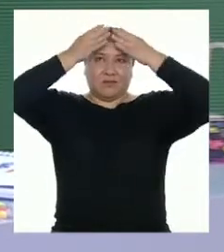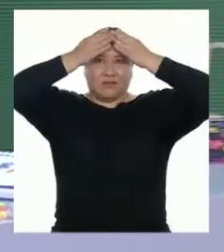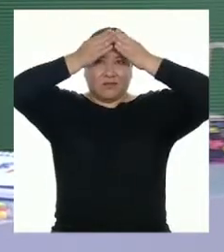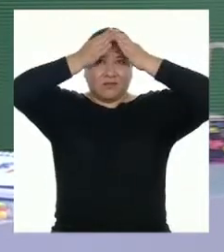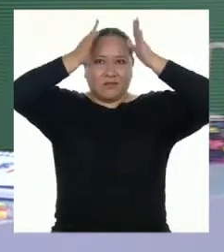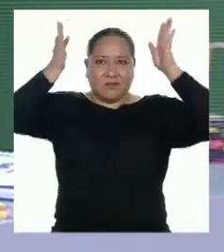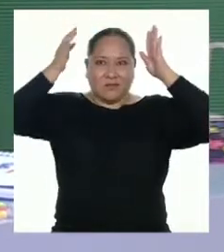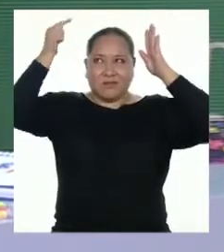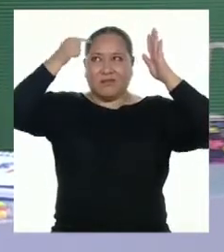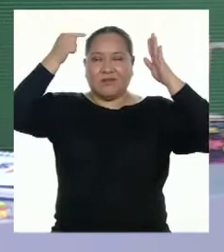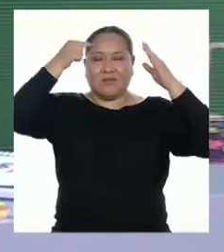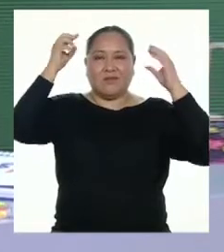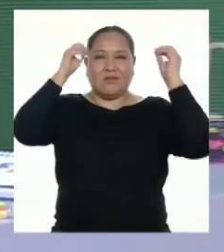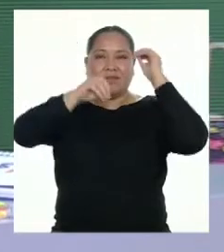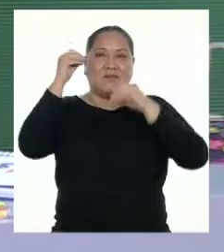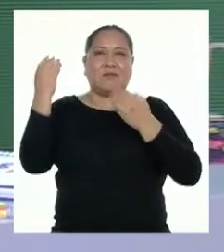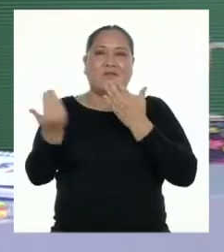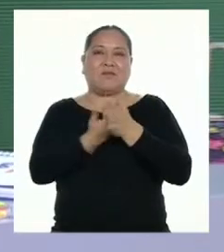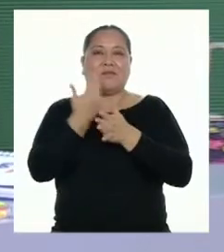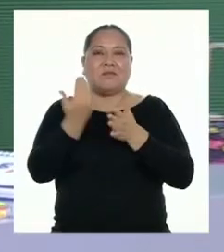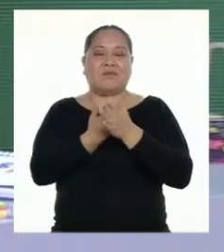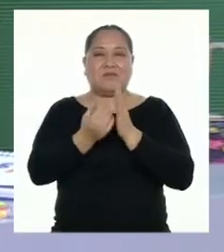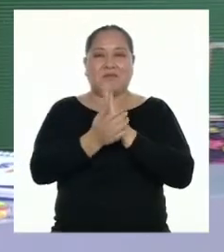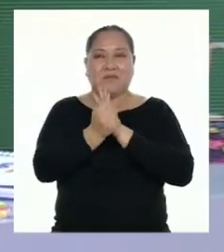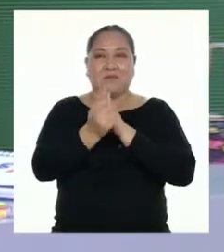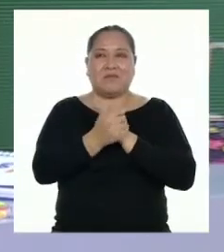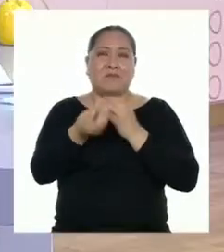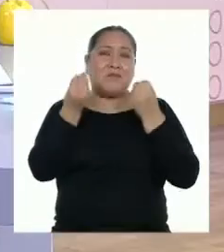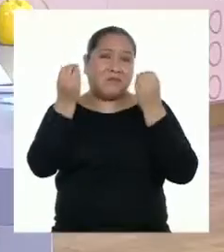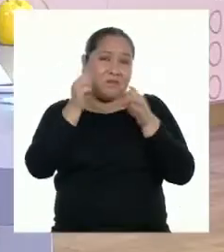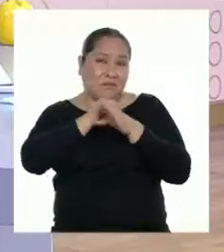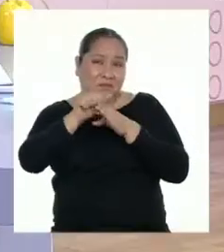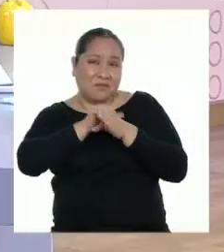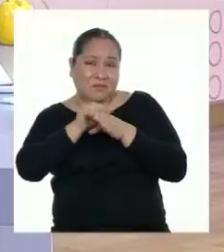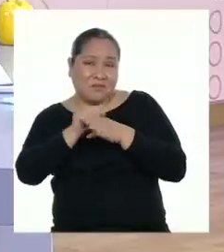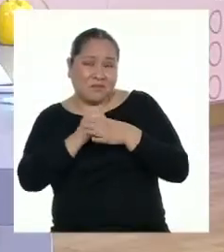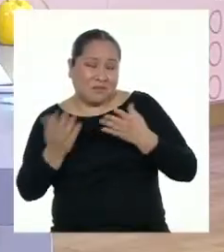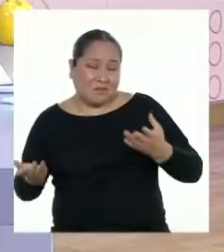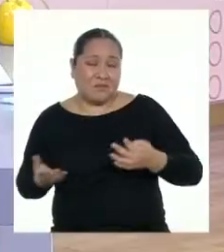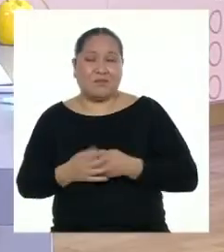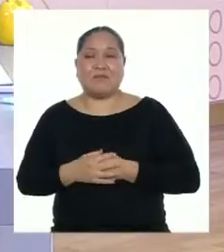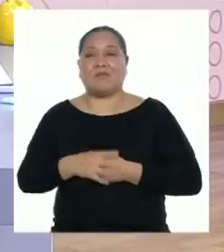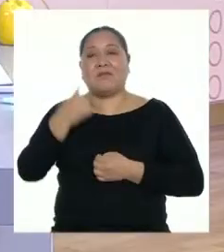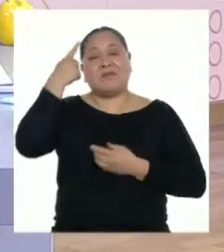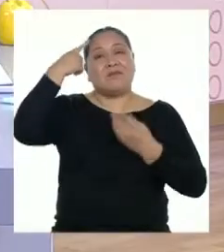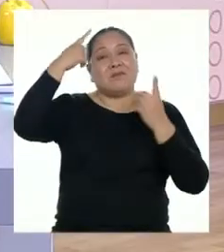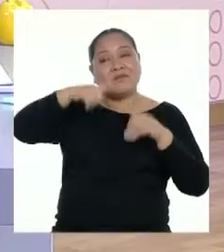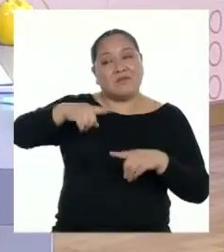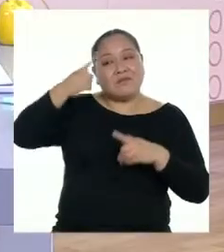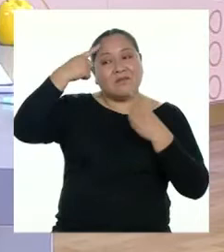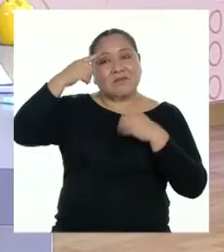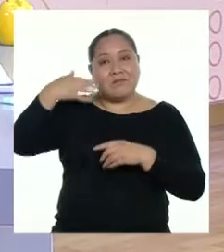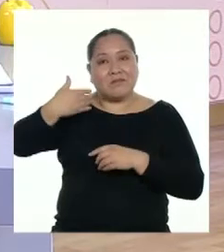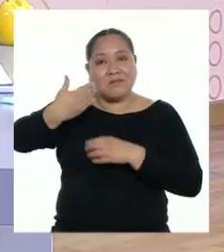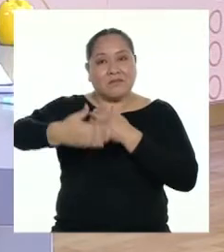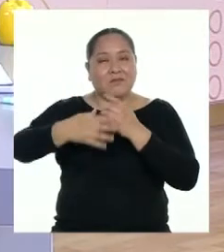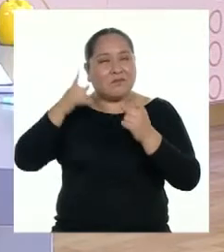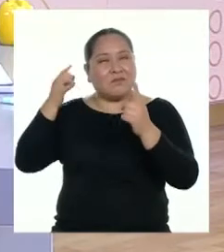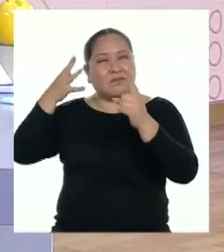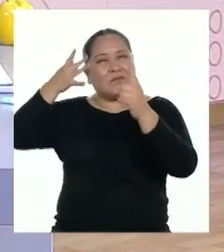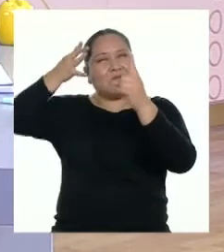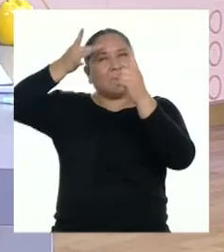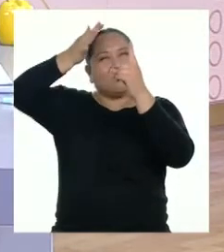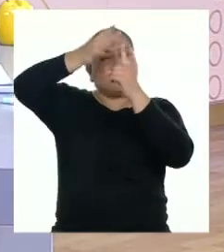para desarrollar nuevas habilidades. Todo es cuestión de práctica. Las decisiones que tomamos, como seguir nuestras metas